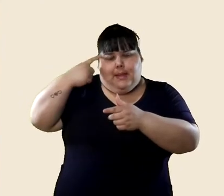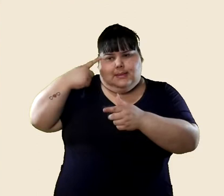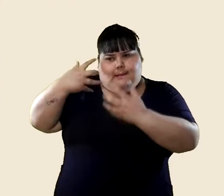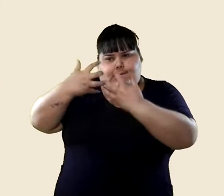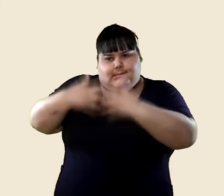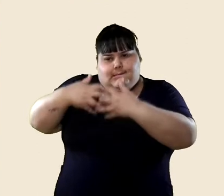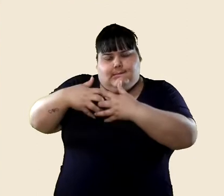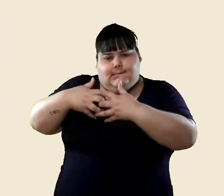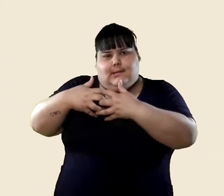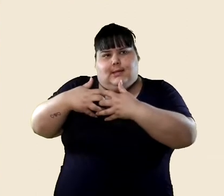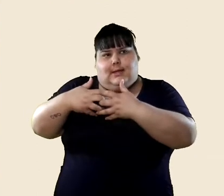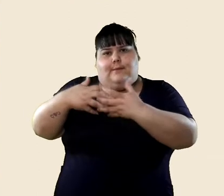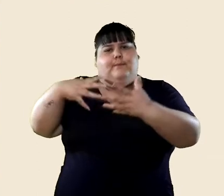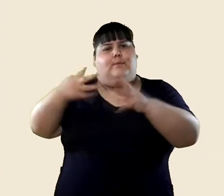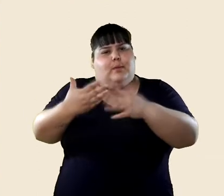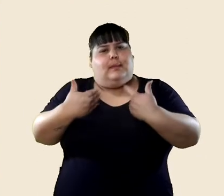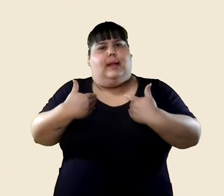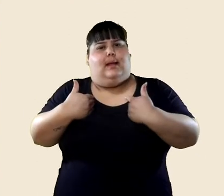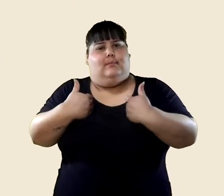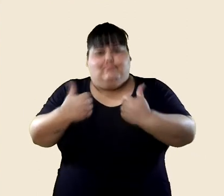una manera,